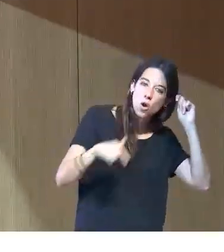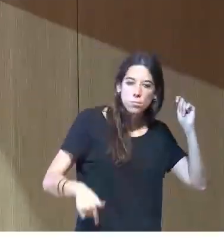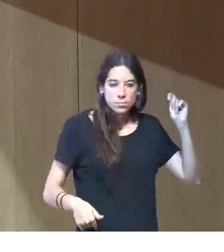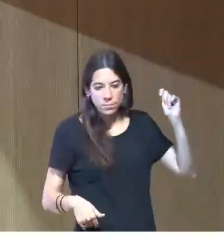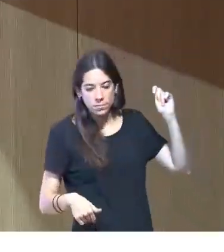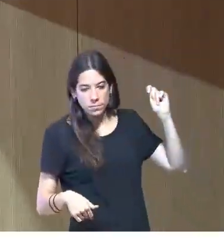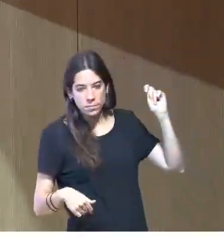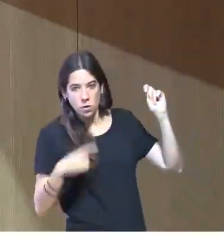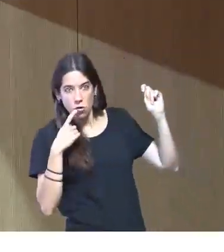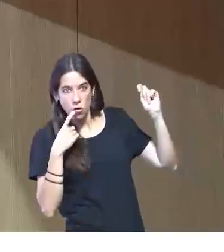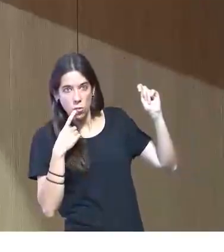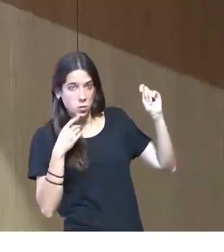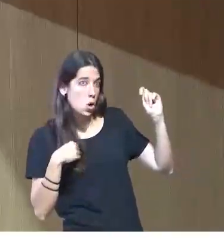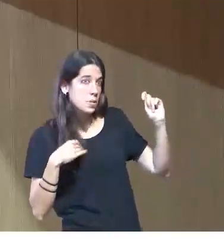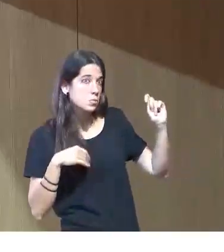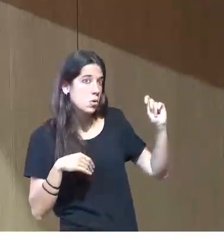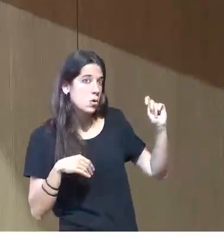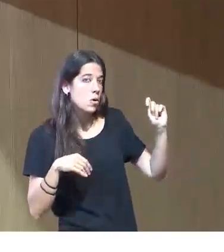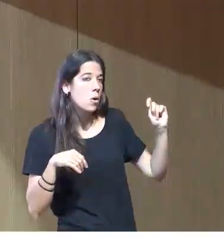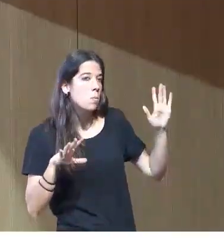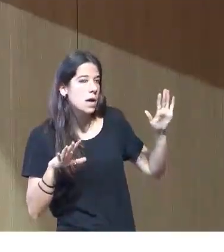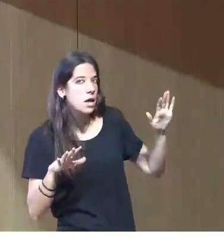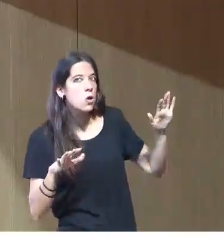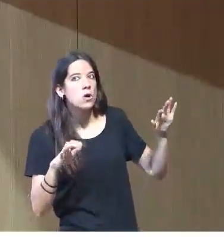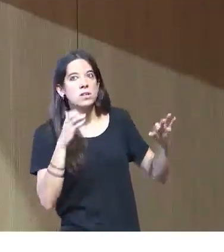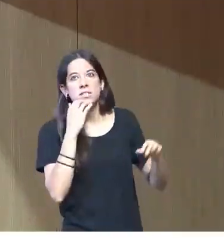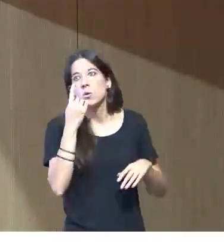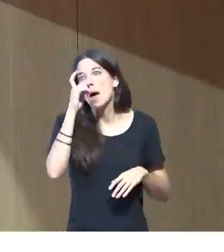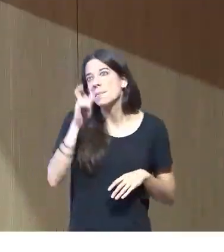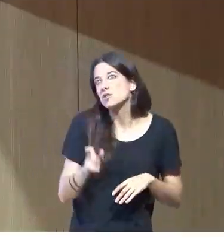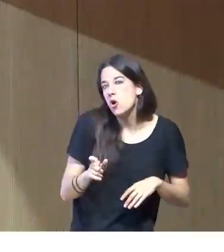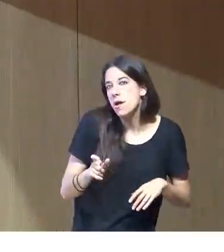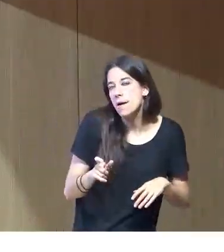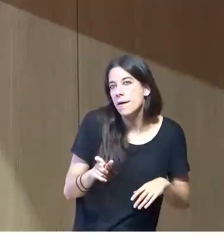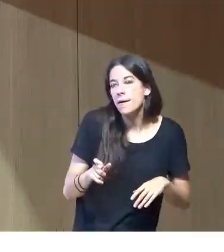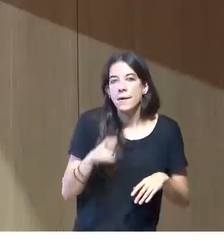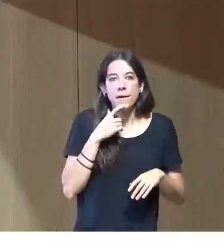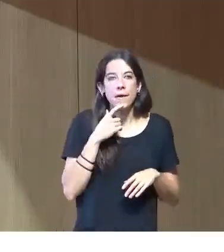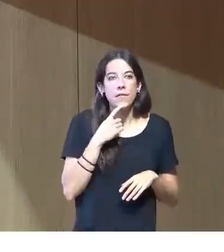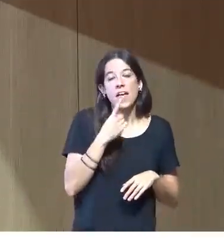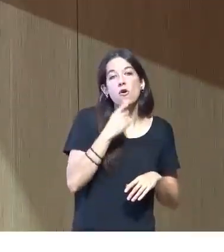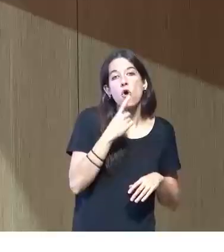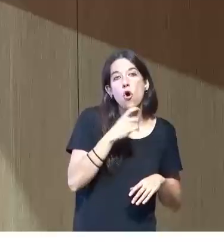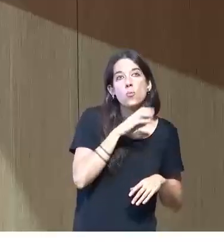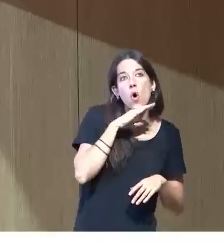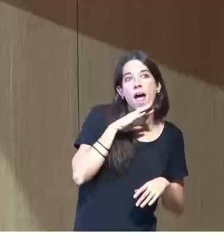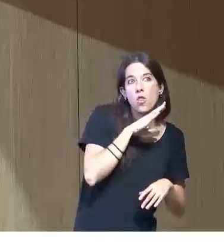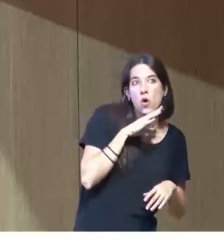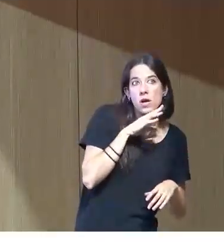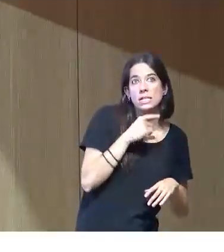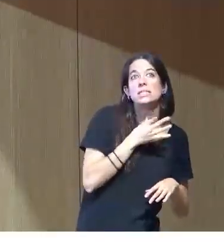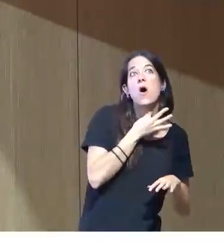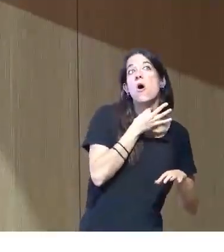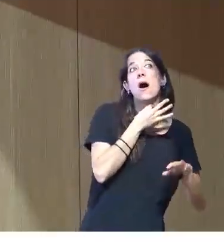qué pasa si se nos ahoga alguien con un color malva y no tenemos socorrista de color malva o qué pasa